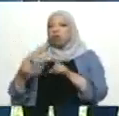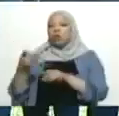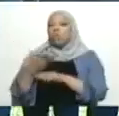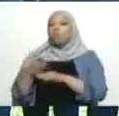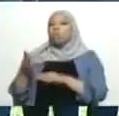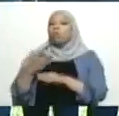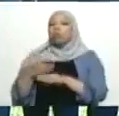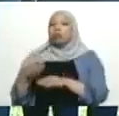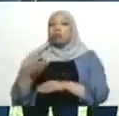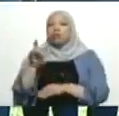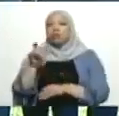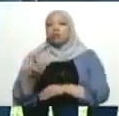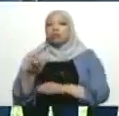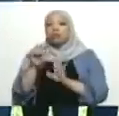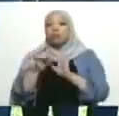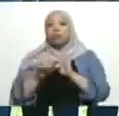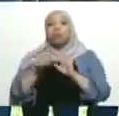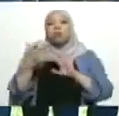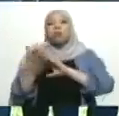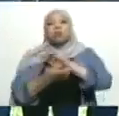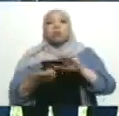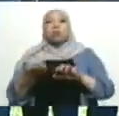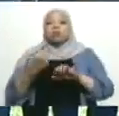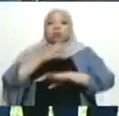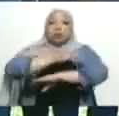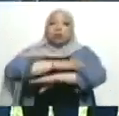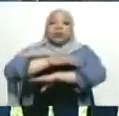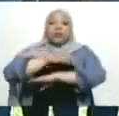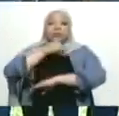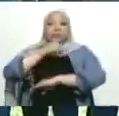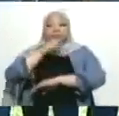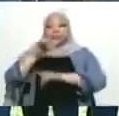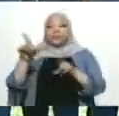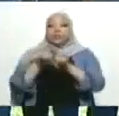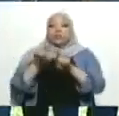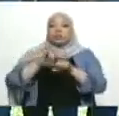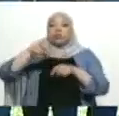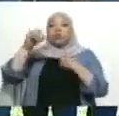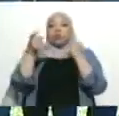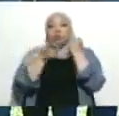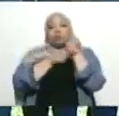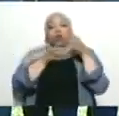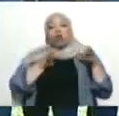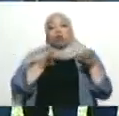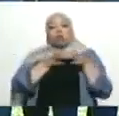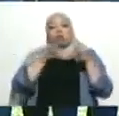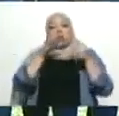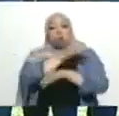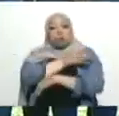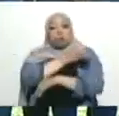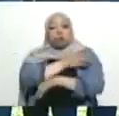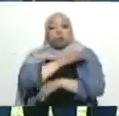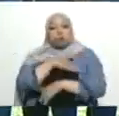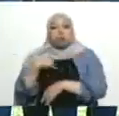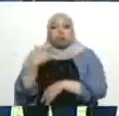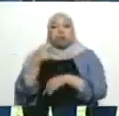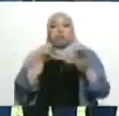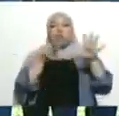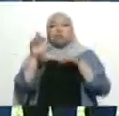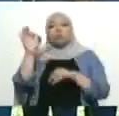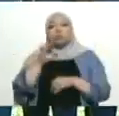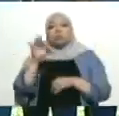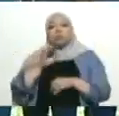Y era toda una operación montada para desmoralizar, porque Juanito Alimaña y su banda le aseguraron a los gringos que ellos tenían el